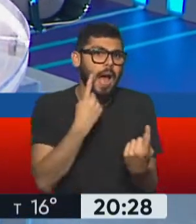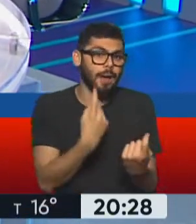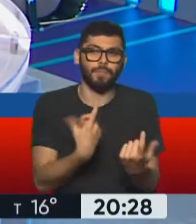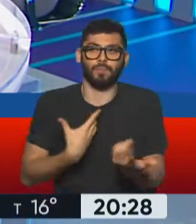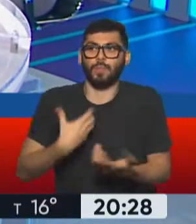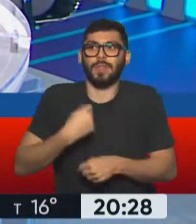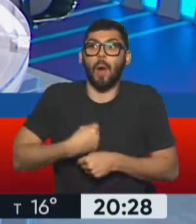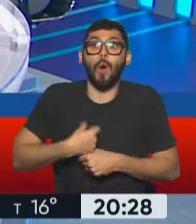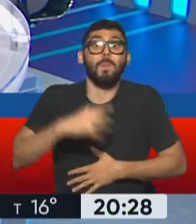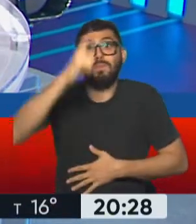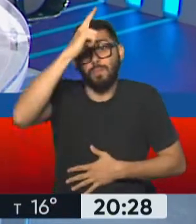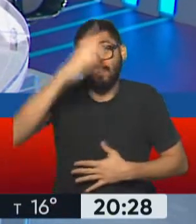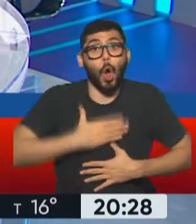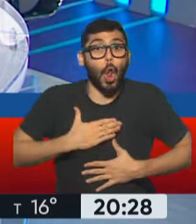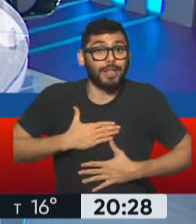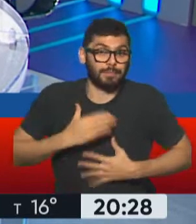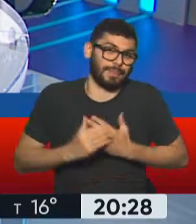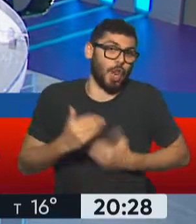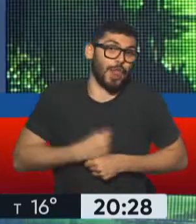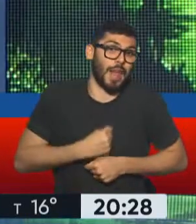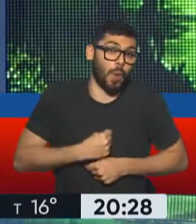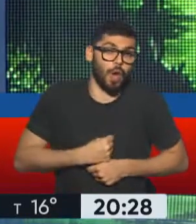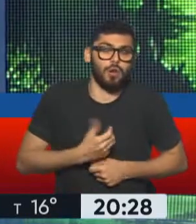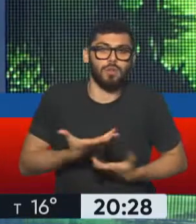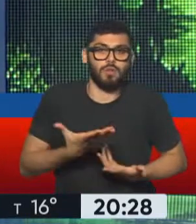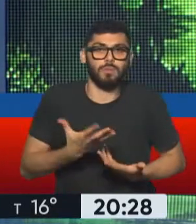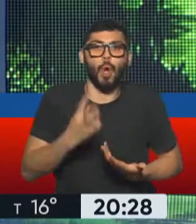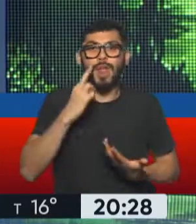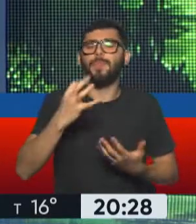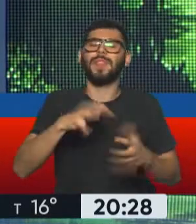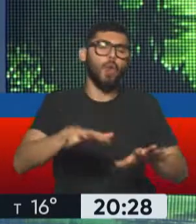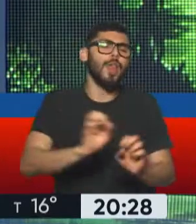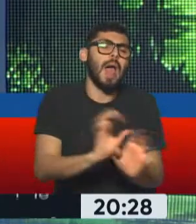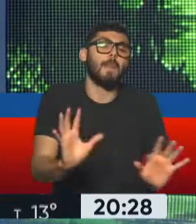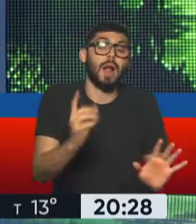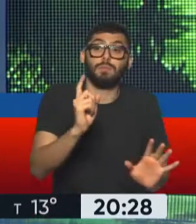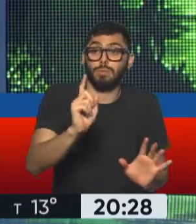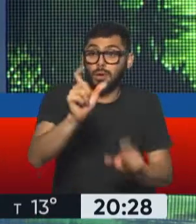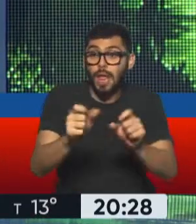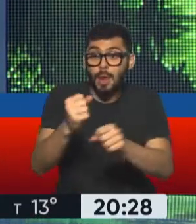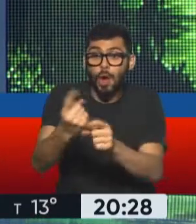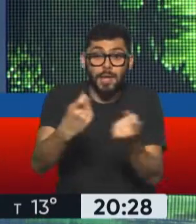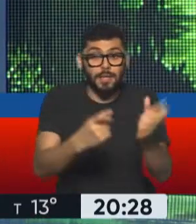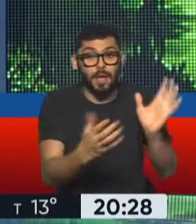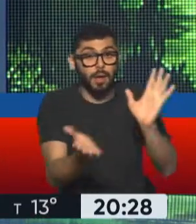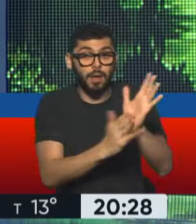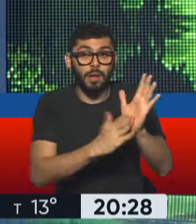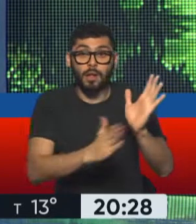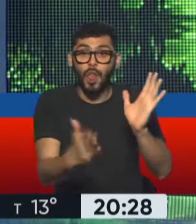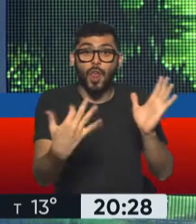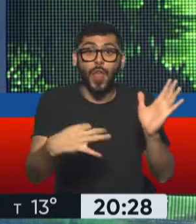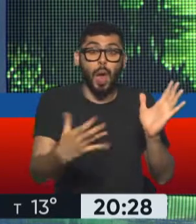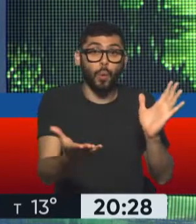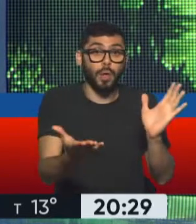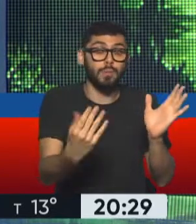del Trabajo, que es lo que le corresponde al Ministerio de Trabajo, porque decíamos, está bien, la situación está mala, pero los trabajadores hay que tenerlos en regla porque justamente hoy se pone en